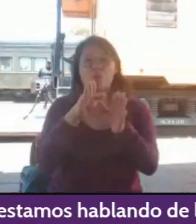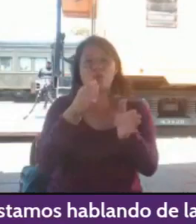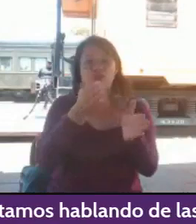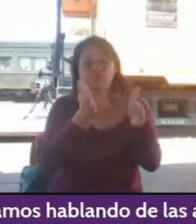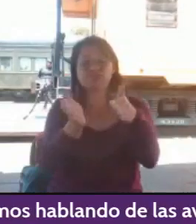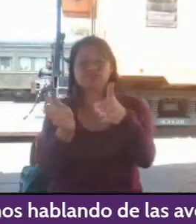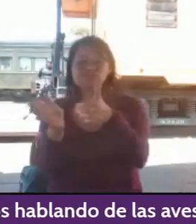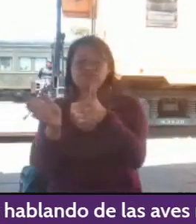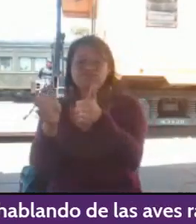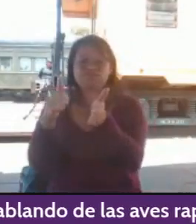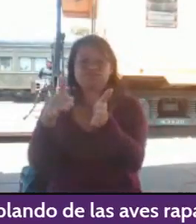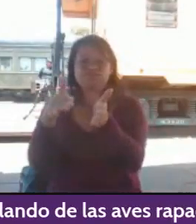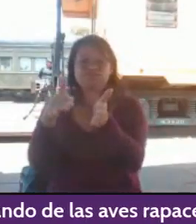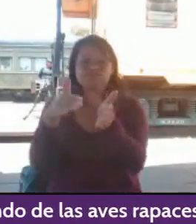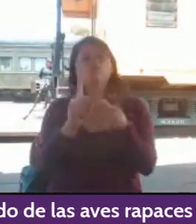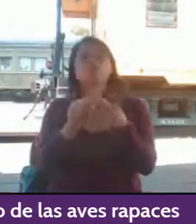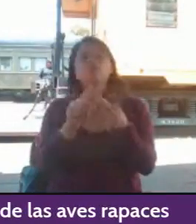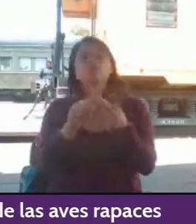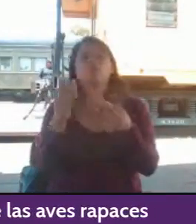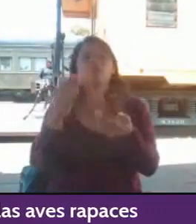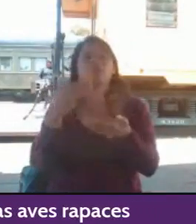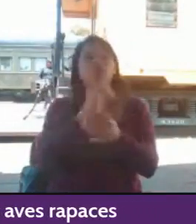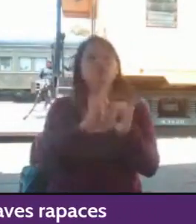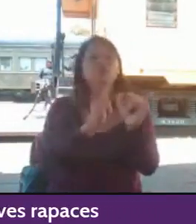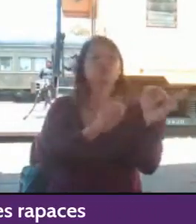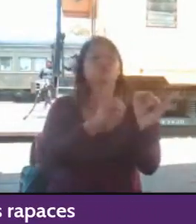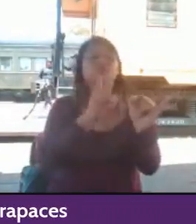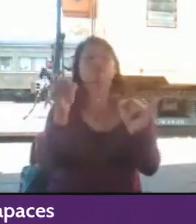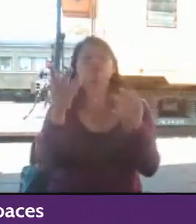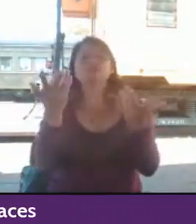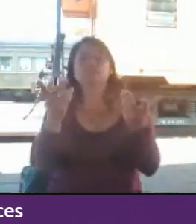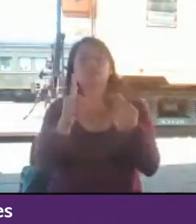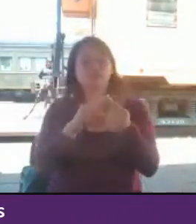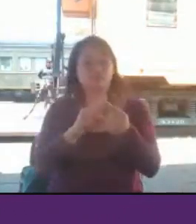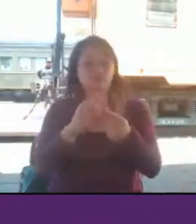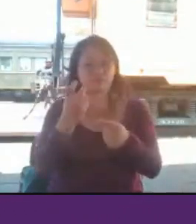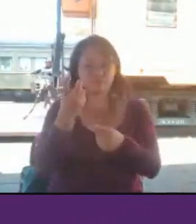la orientación del vuelo, y por eso se llaman timoneras. Otra más, por